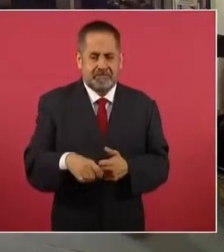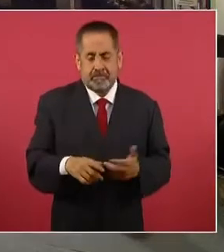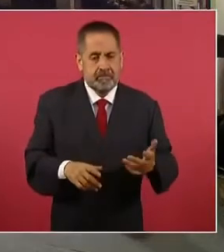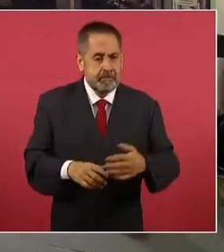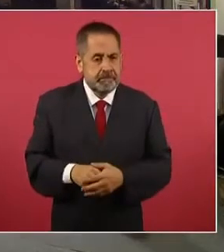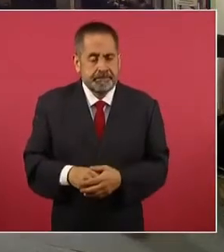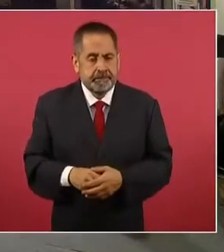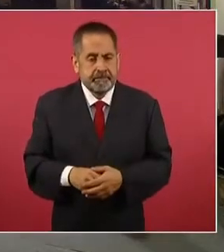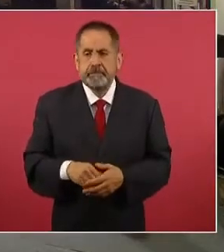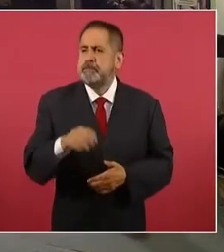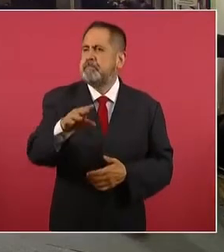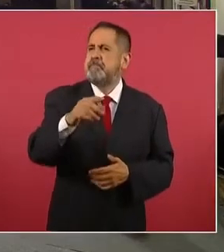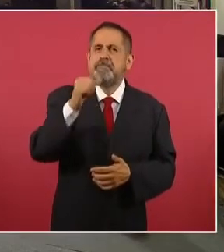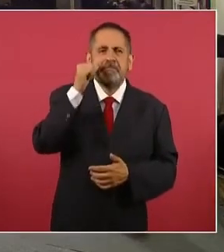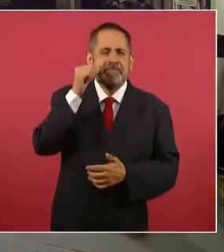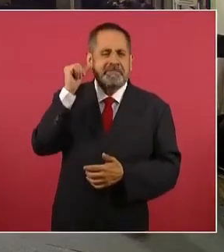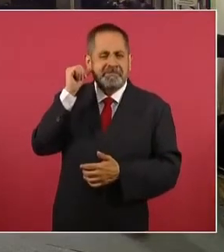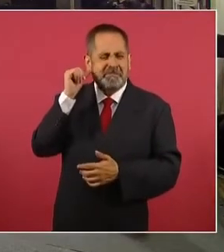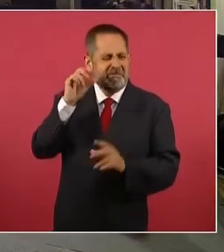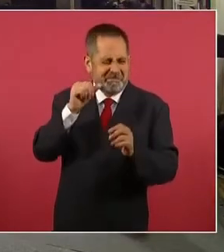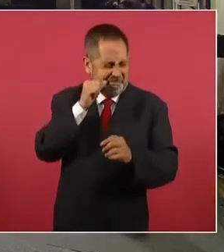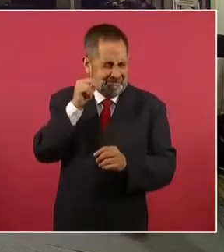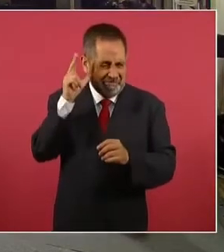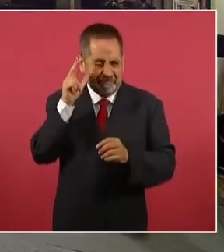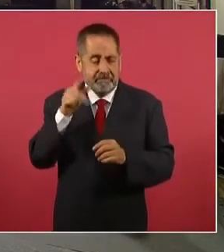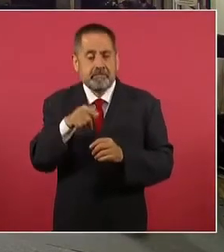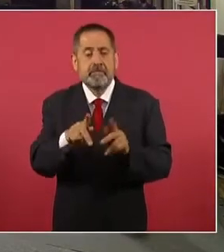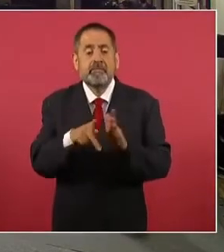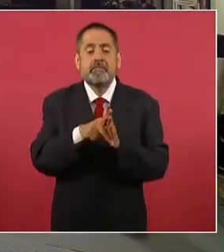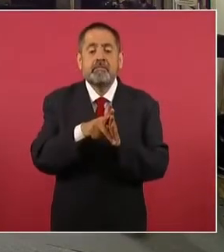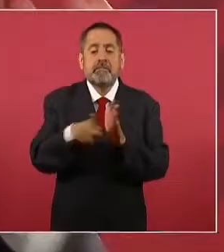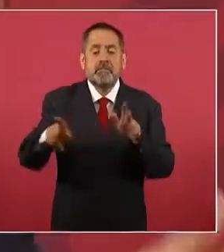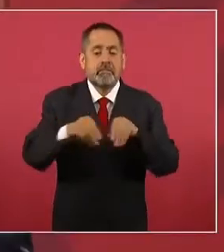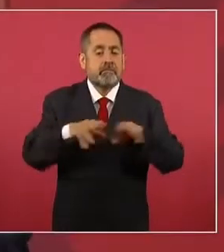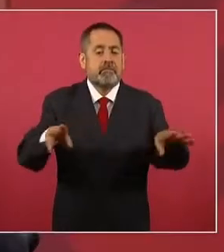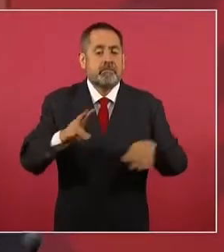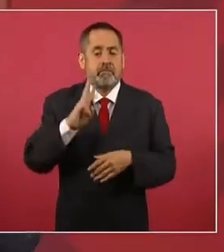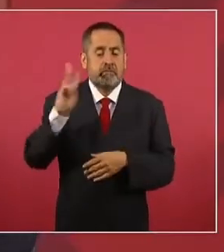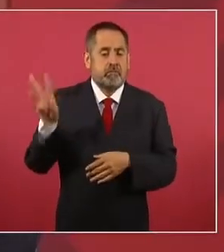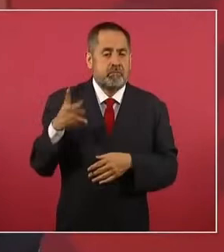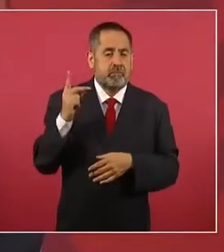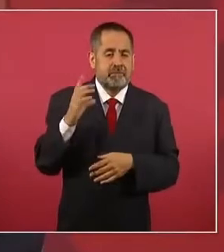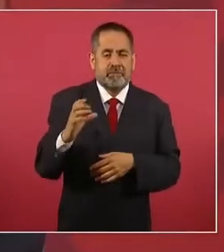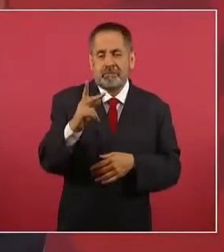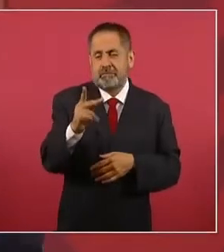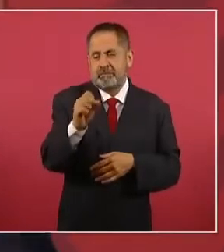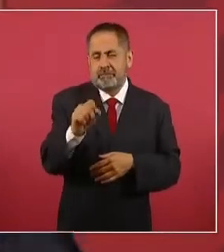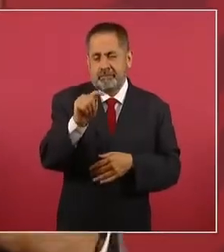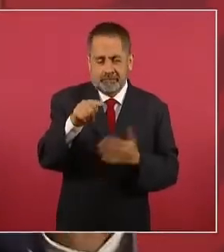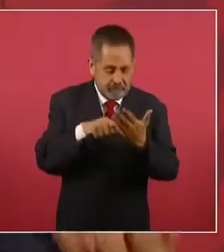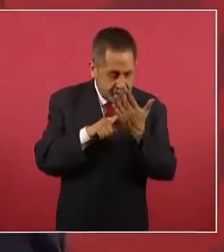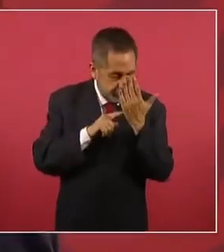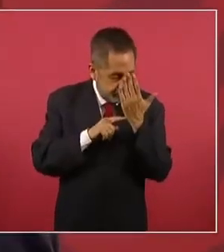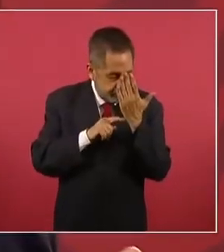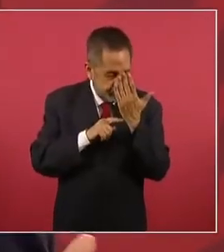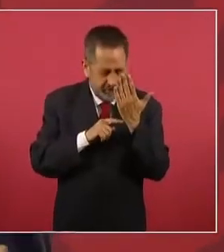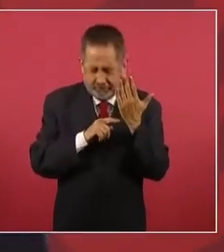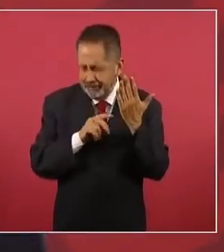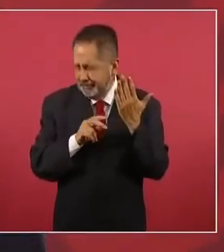Ayer, antier, un artículo del Washington Post, igual, una